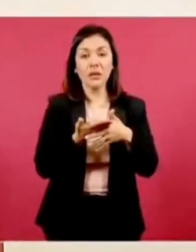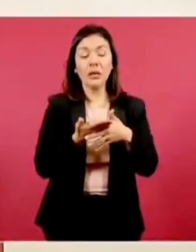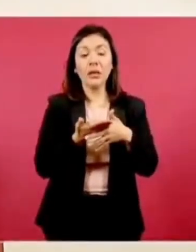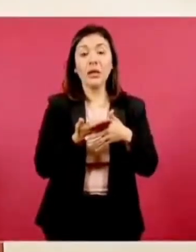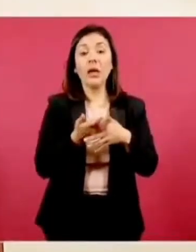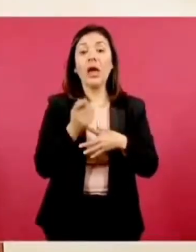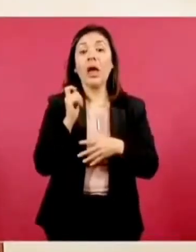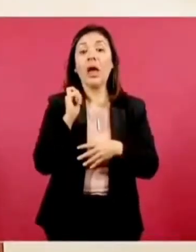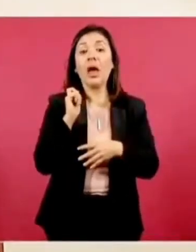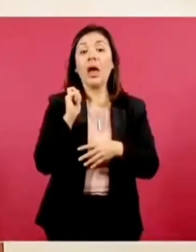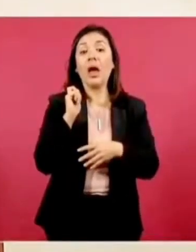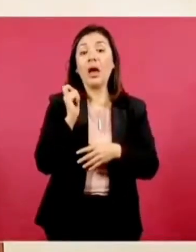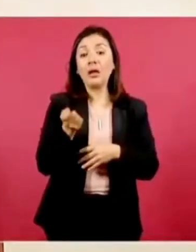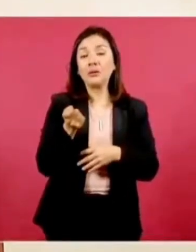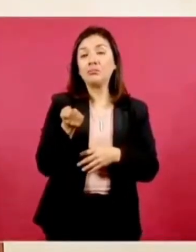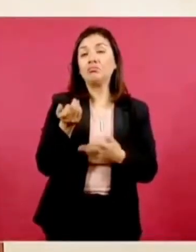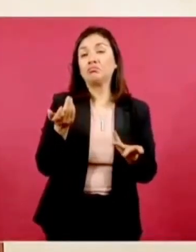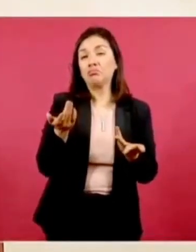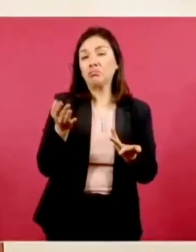supuestamente,